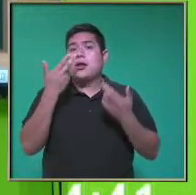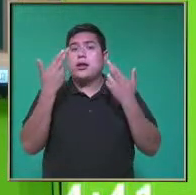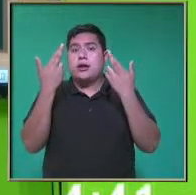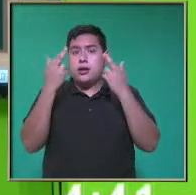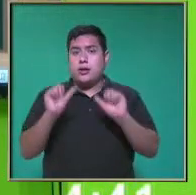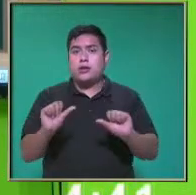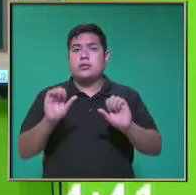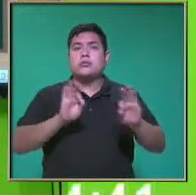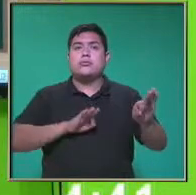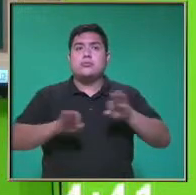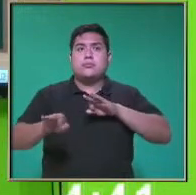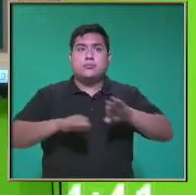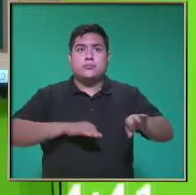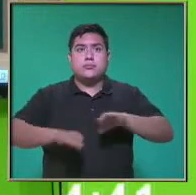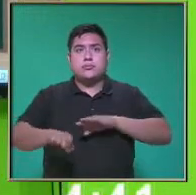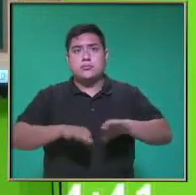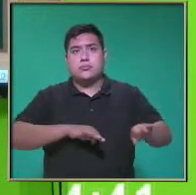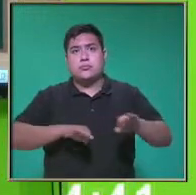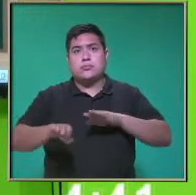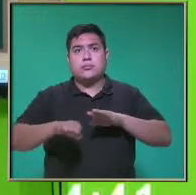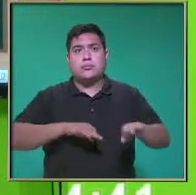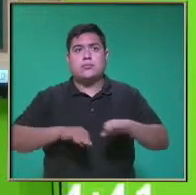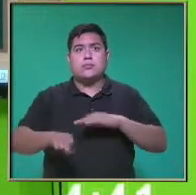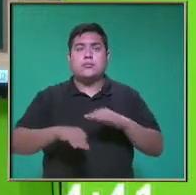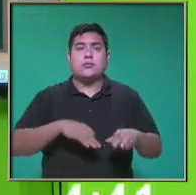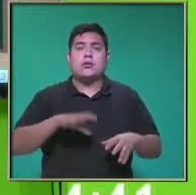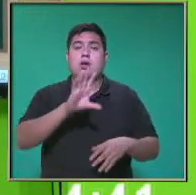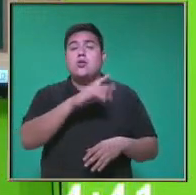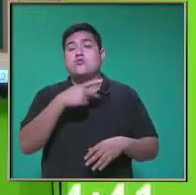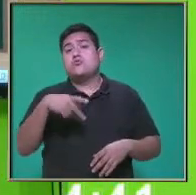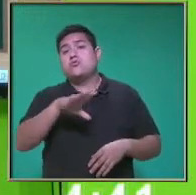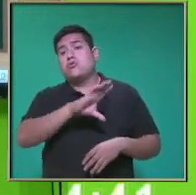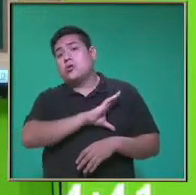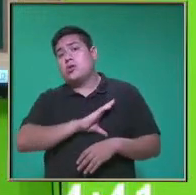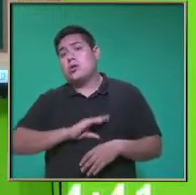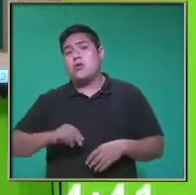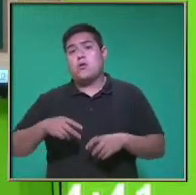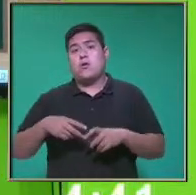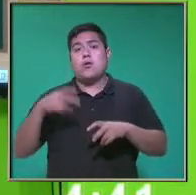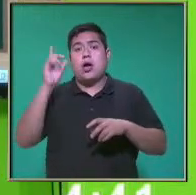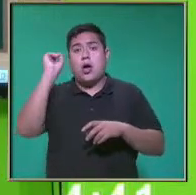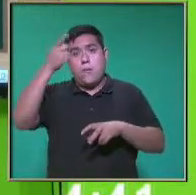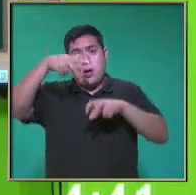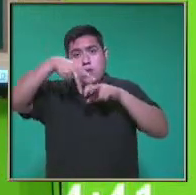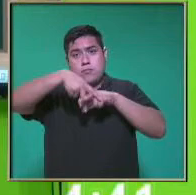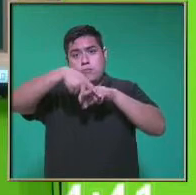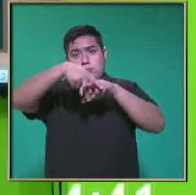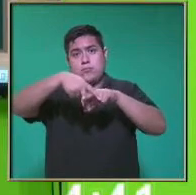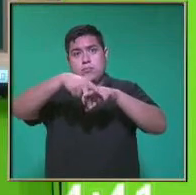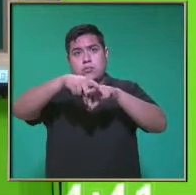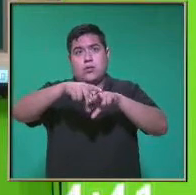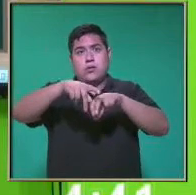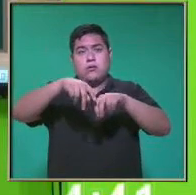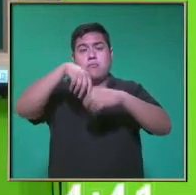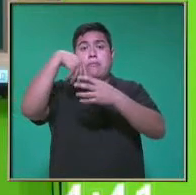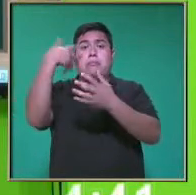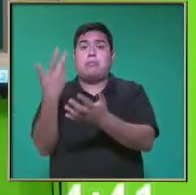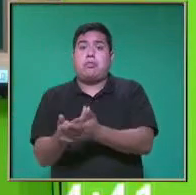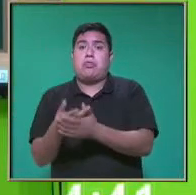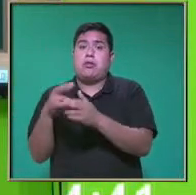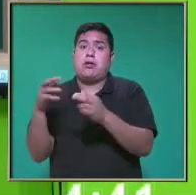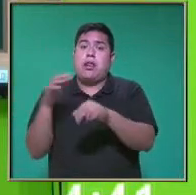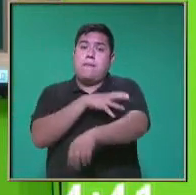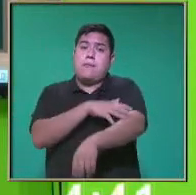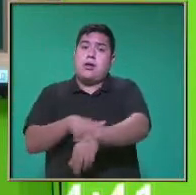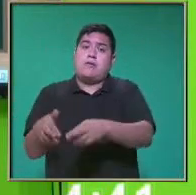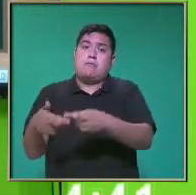when he fell and broke his leg. El hijo del granjero estaba montando uno de los caballos nuevos cuando se cayó y se